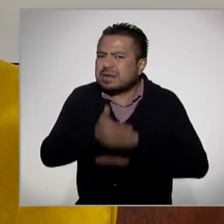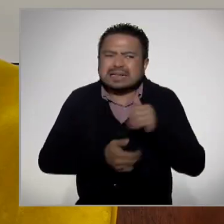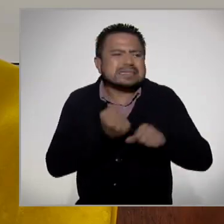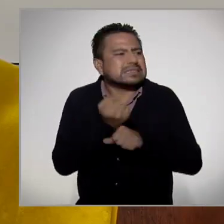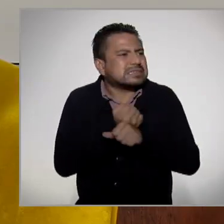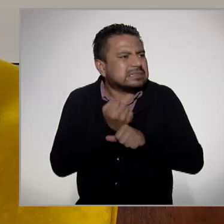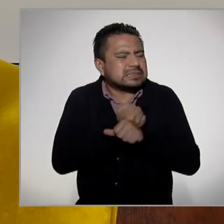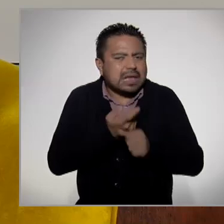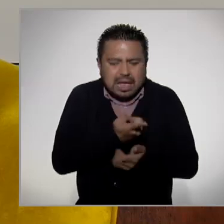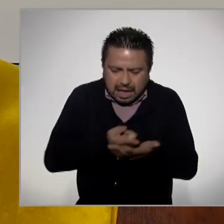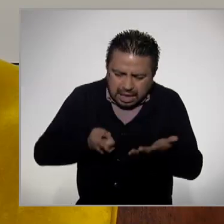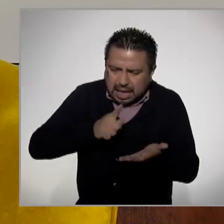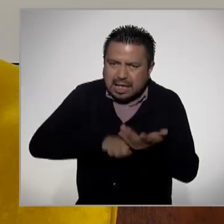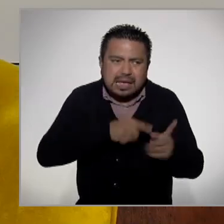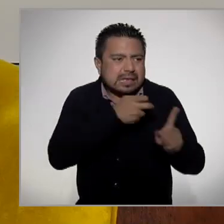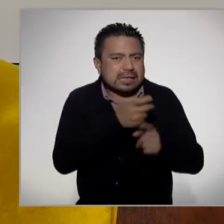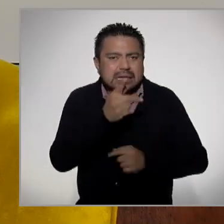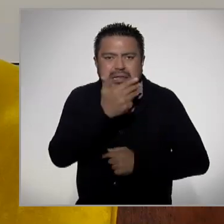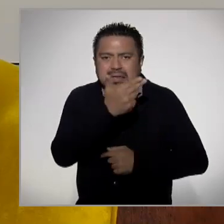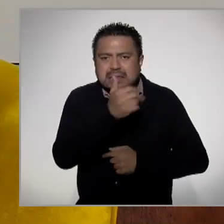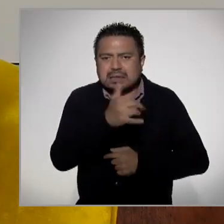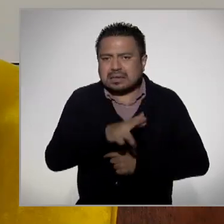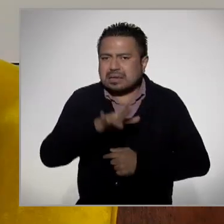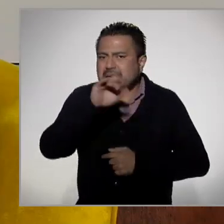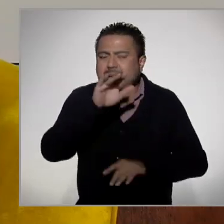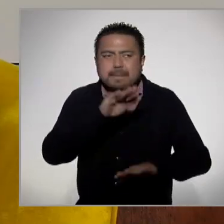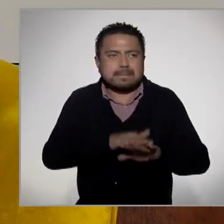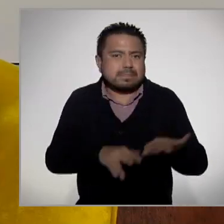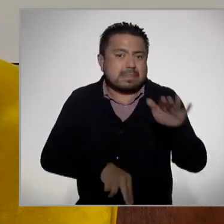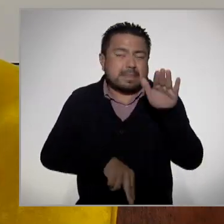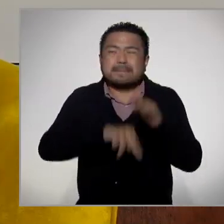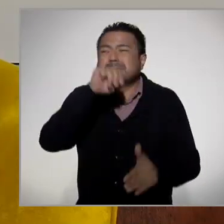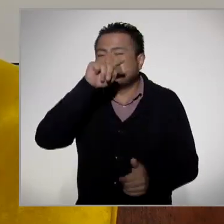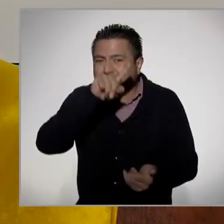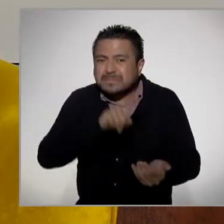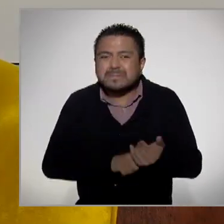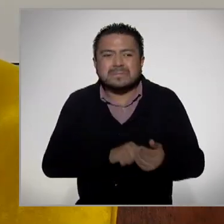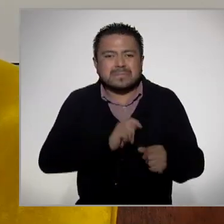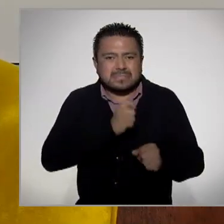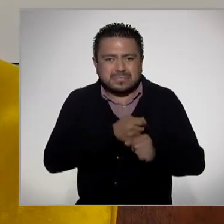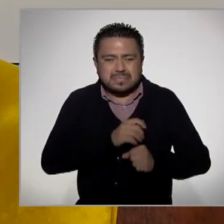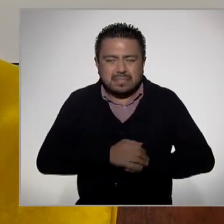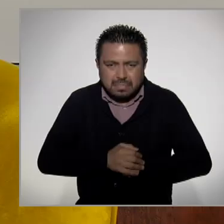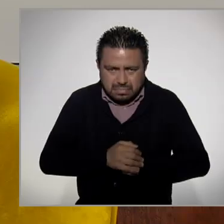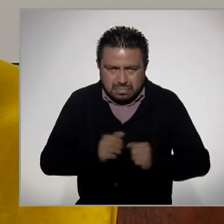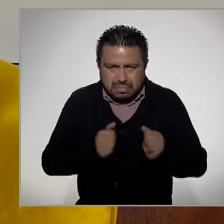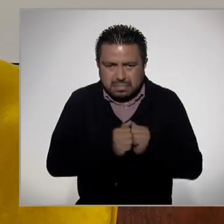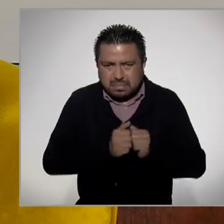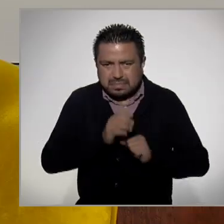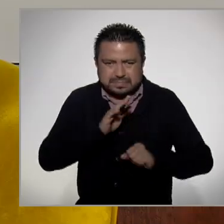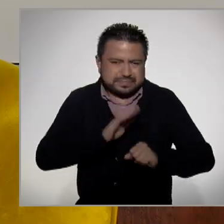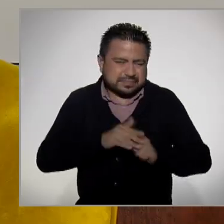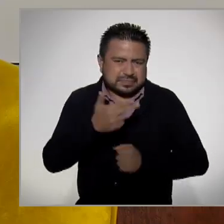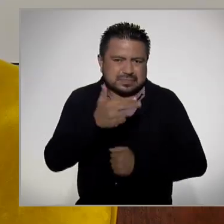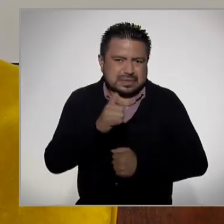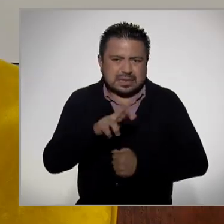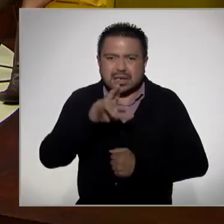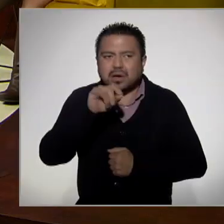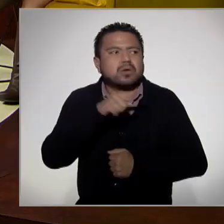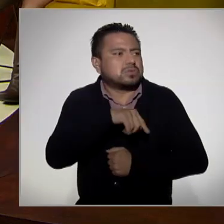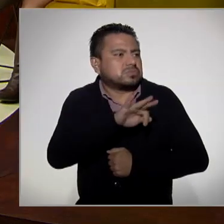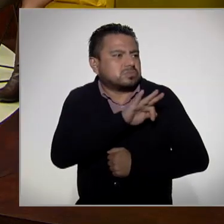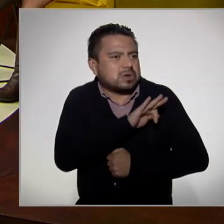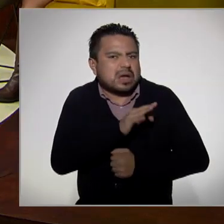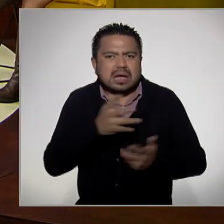sangre y dentro de eso hierro también y de pleta es decir vacía sus depósitos de hierro que puede